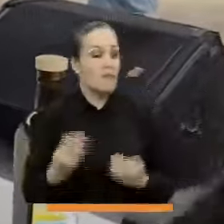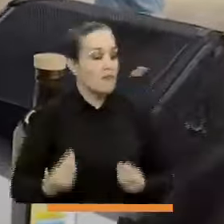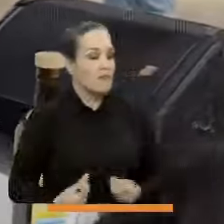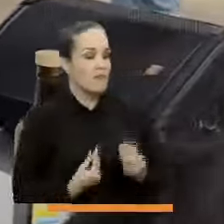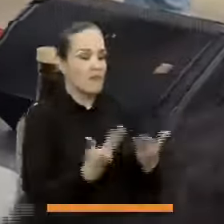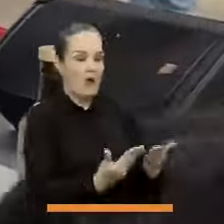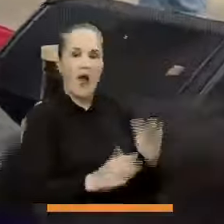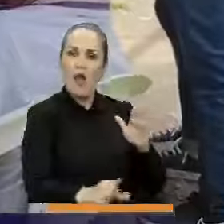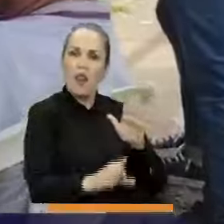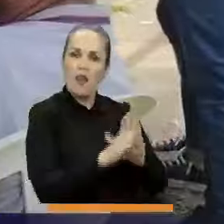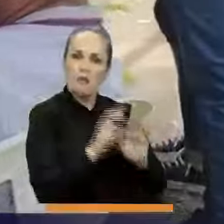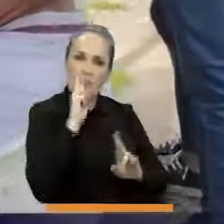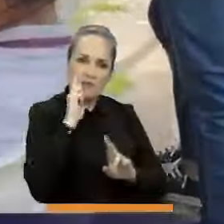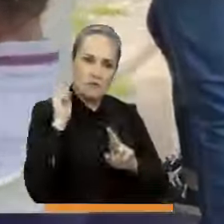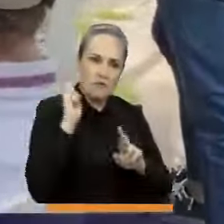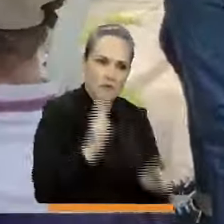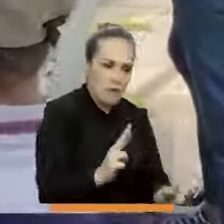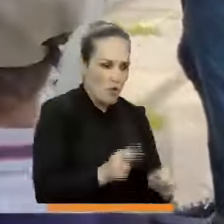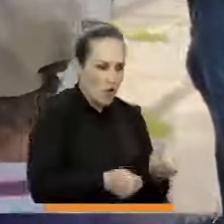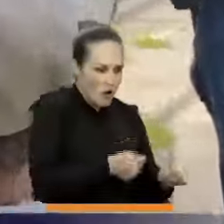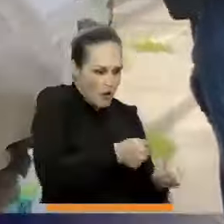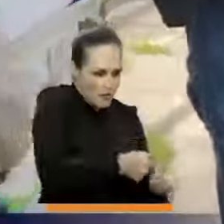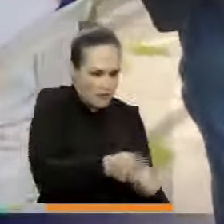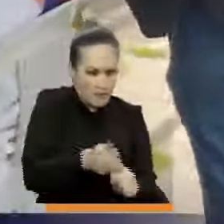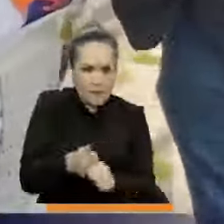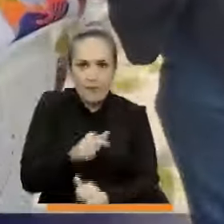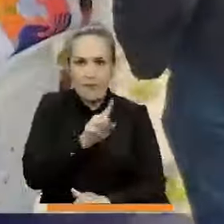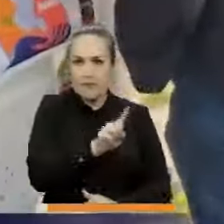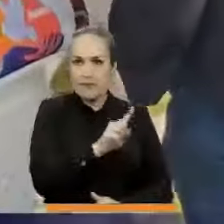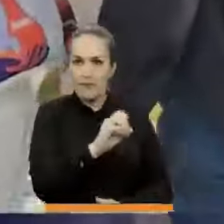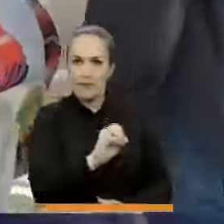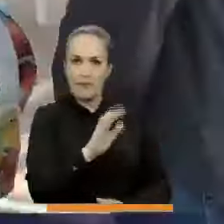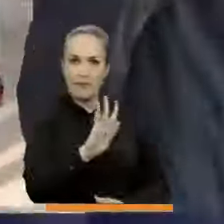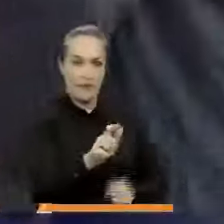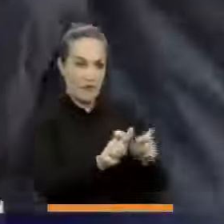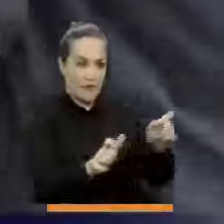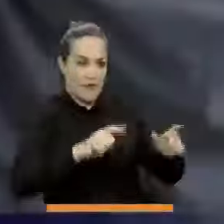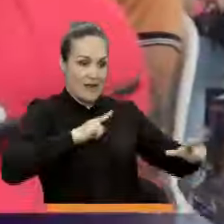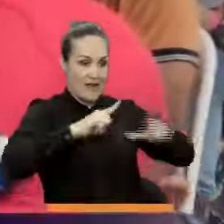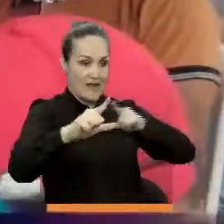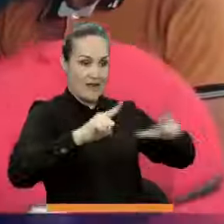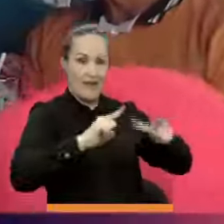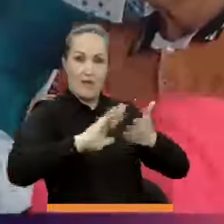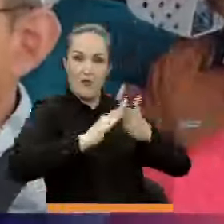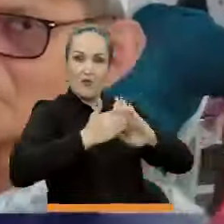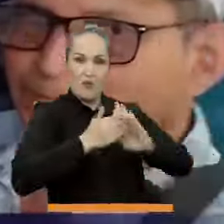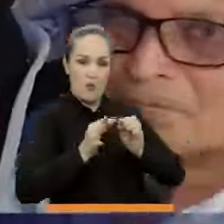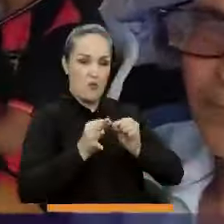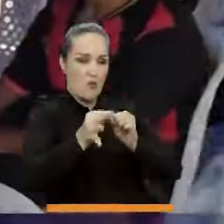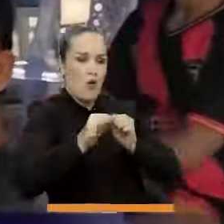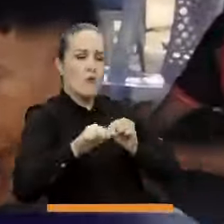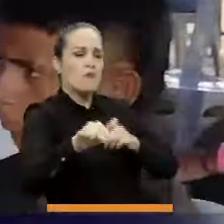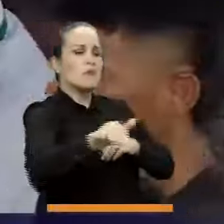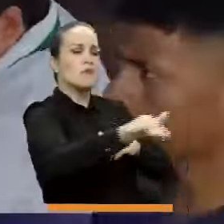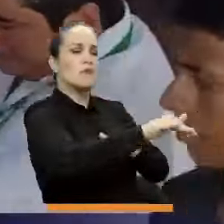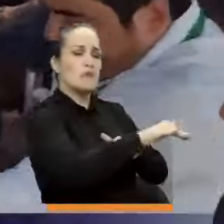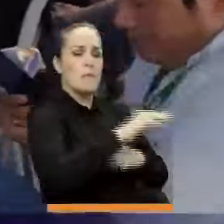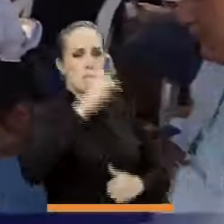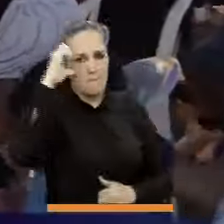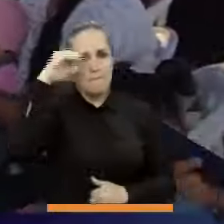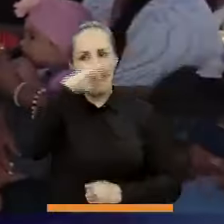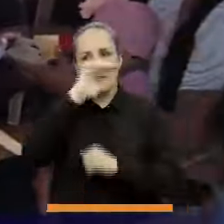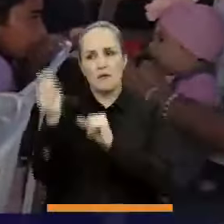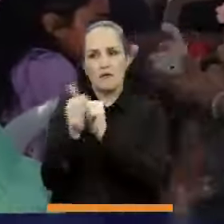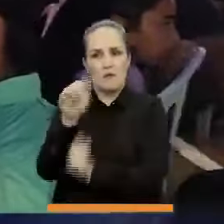jurídicas necesarias y asesorar a 105 dirigentes de los pueblos más apartados del país es la tarea que el presidente Gustavo Petro y el